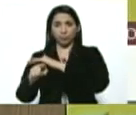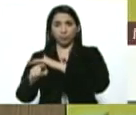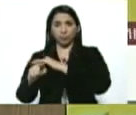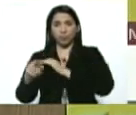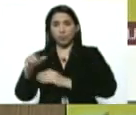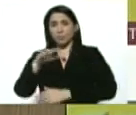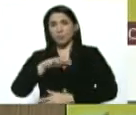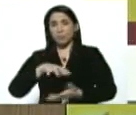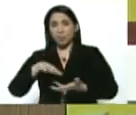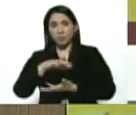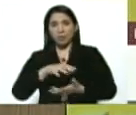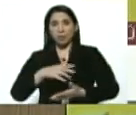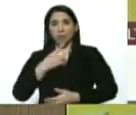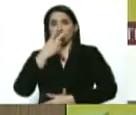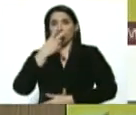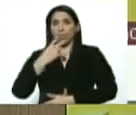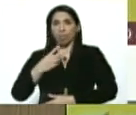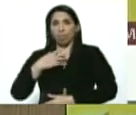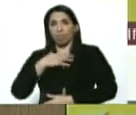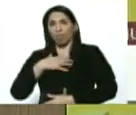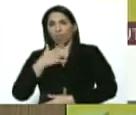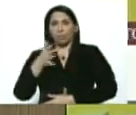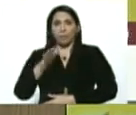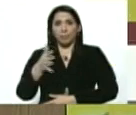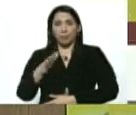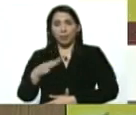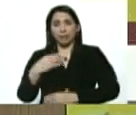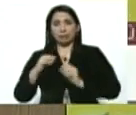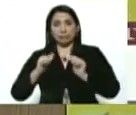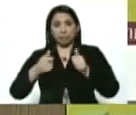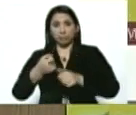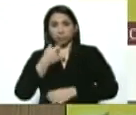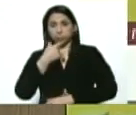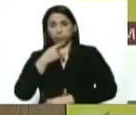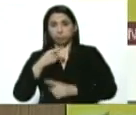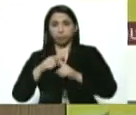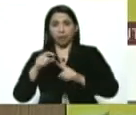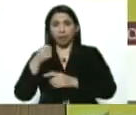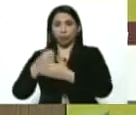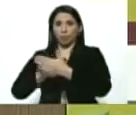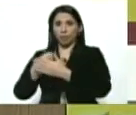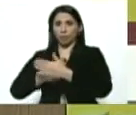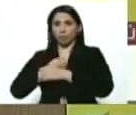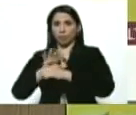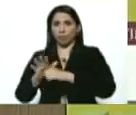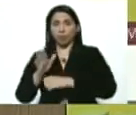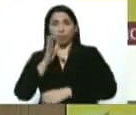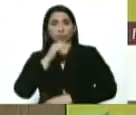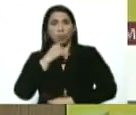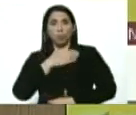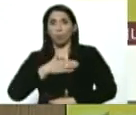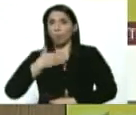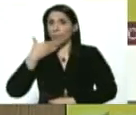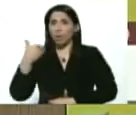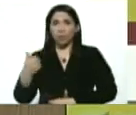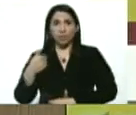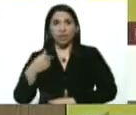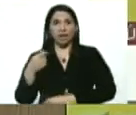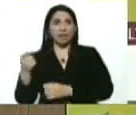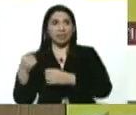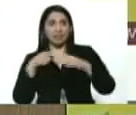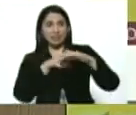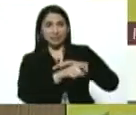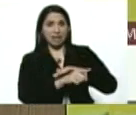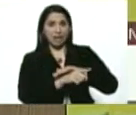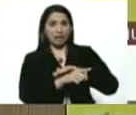respiratoria moderada se inició tratamiento según los protocolos para covite 19 hubo mejoría clínica y fue ingresada en